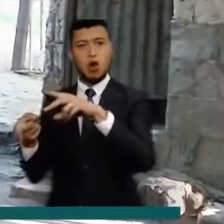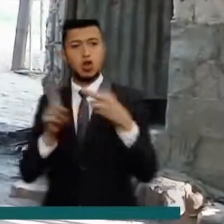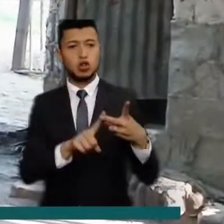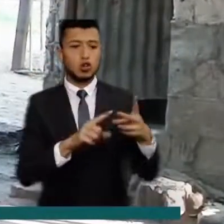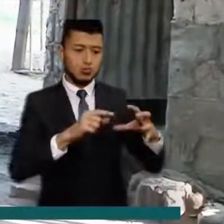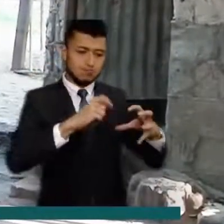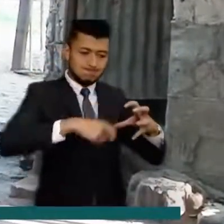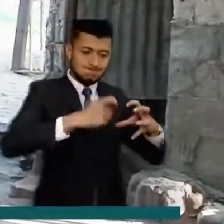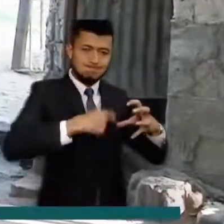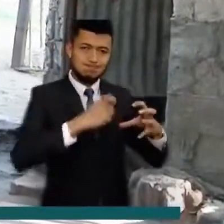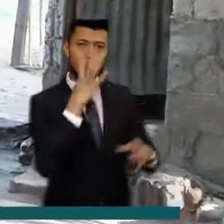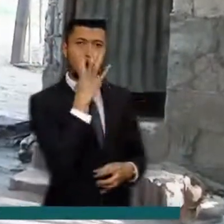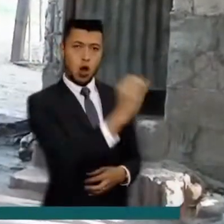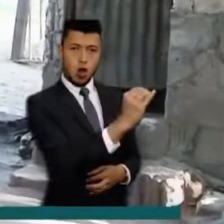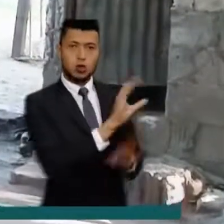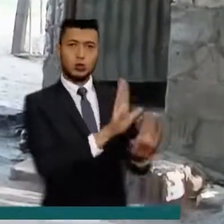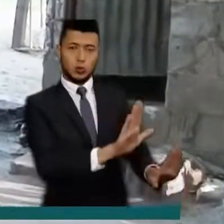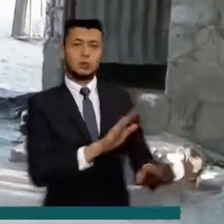los trompos.